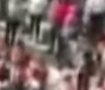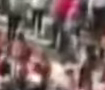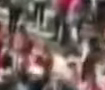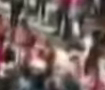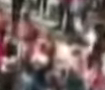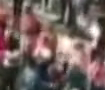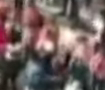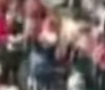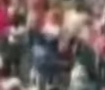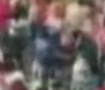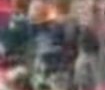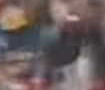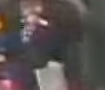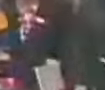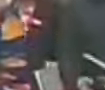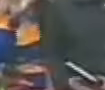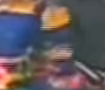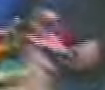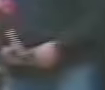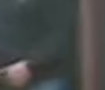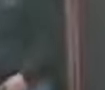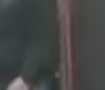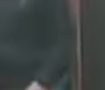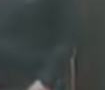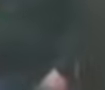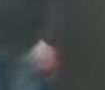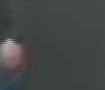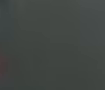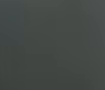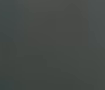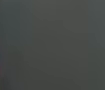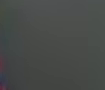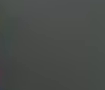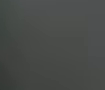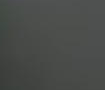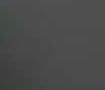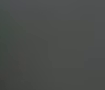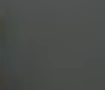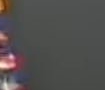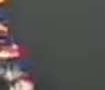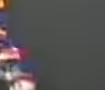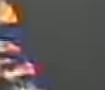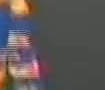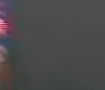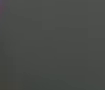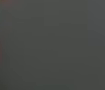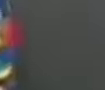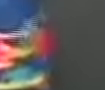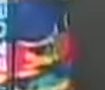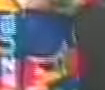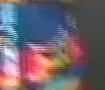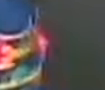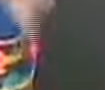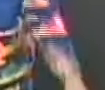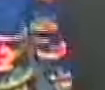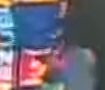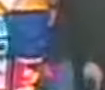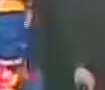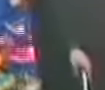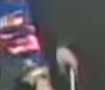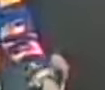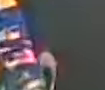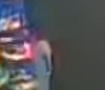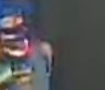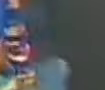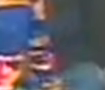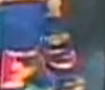Contacto informativo. A esta hora nos encontramos en la concha acústica del Parque Simón Bolívar, donde iniciamos esta transmisión especial desde